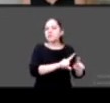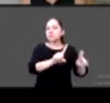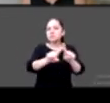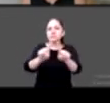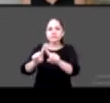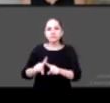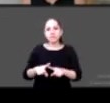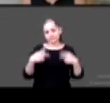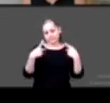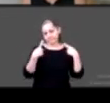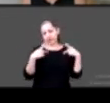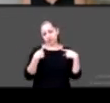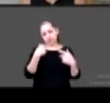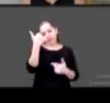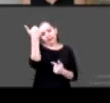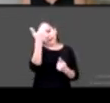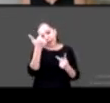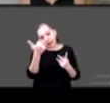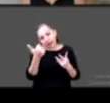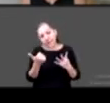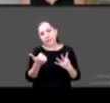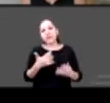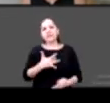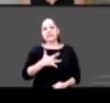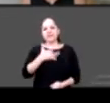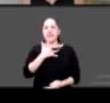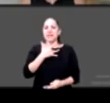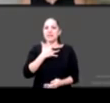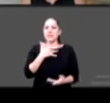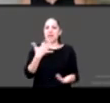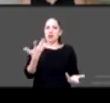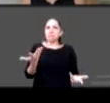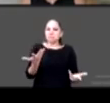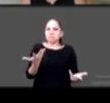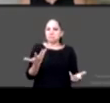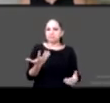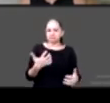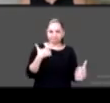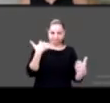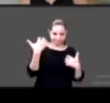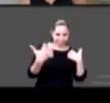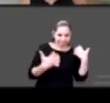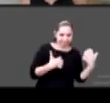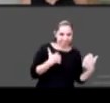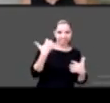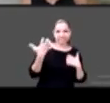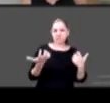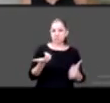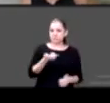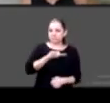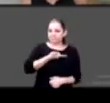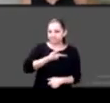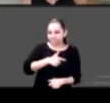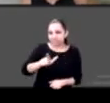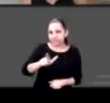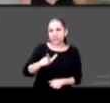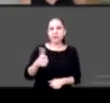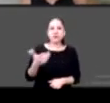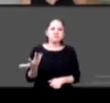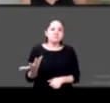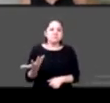que de momento son consideradas como desagradables, ¿no? Como el enojo, como que realmente pues, no